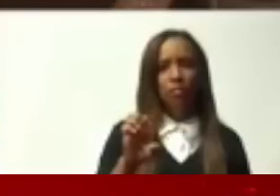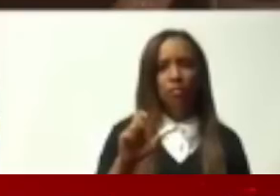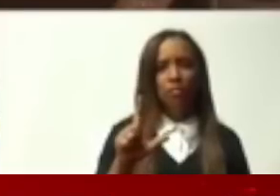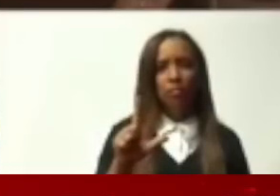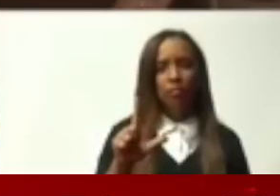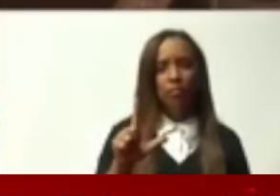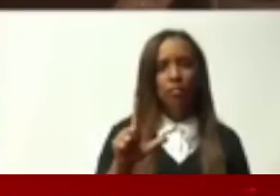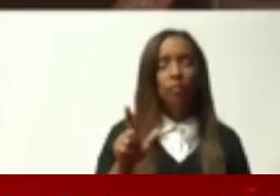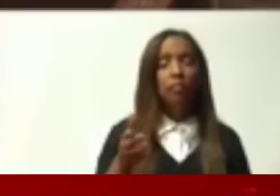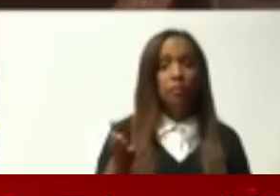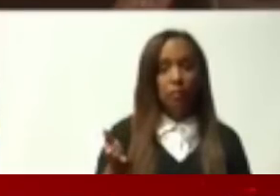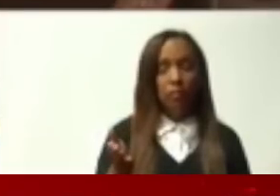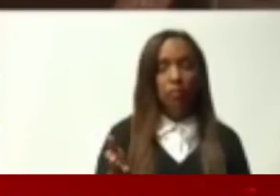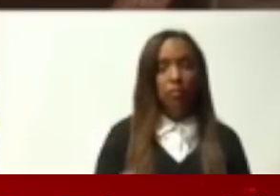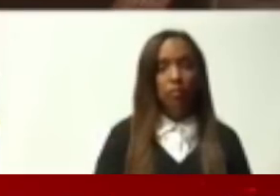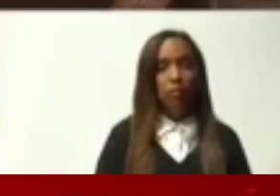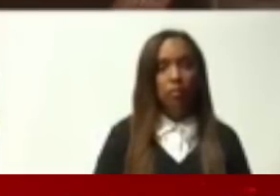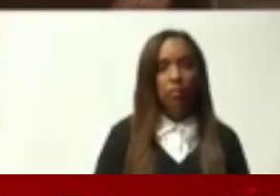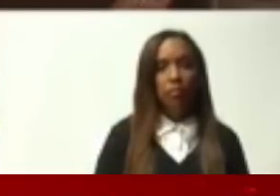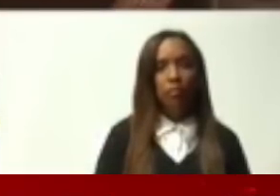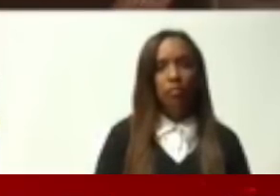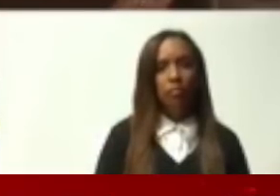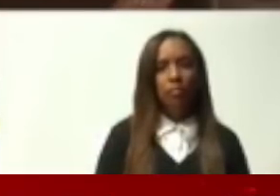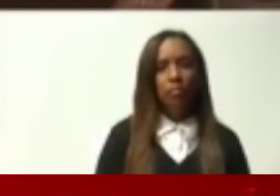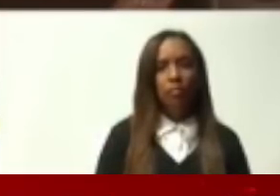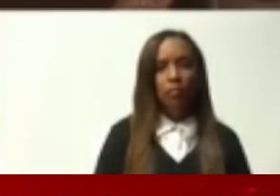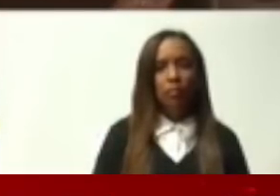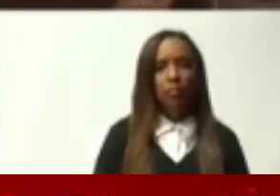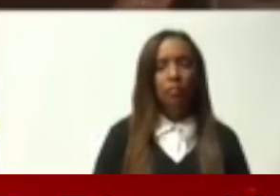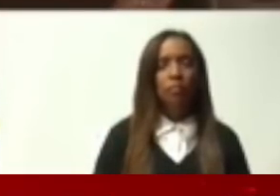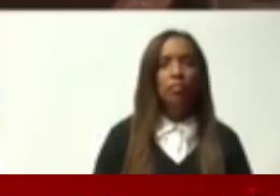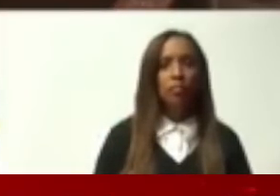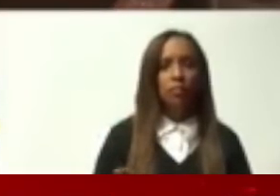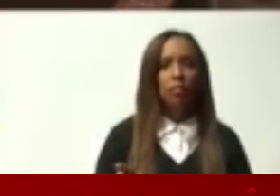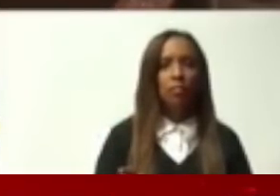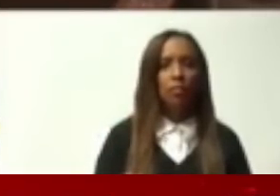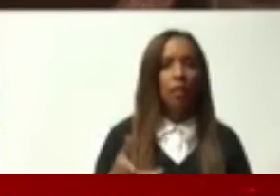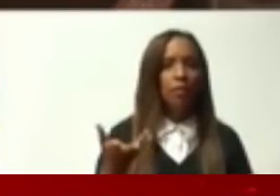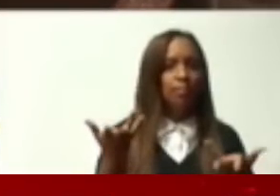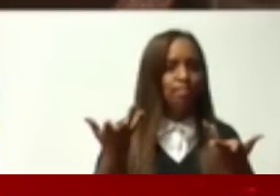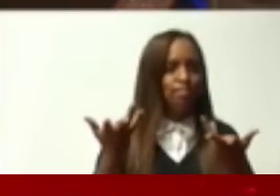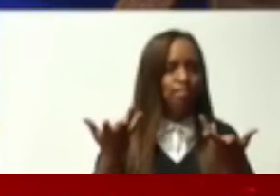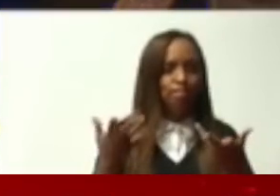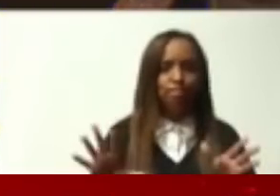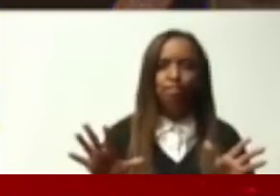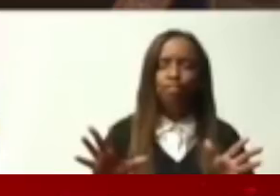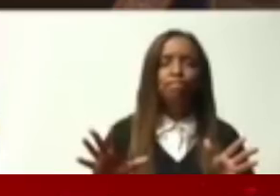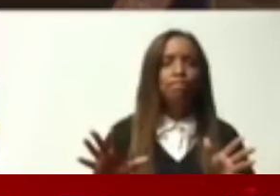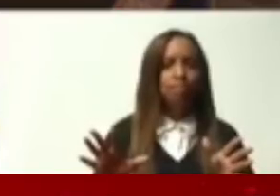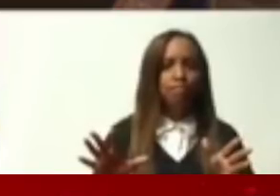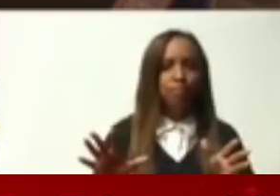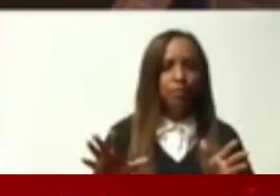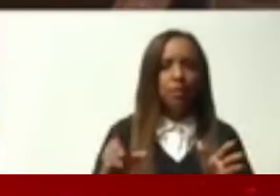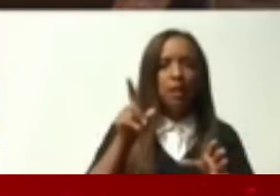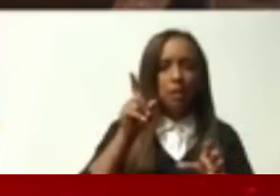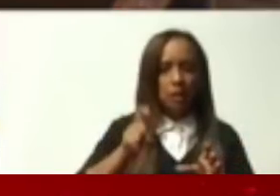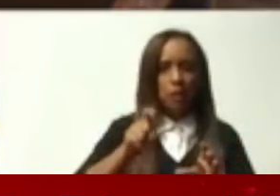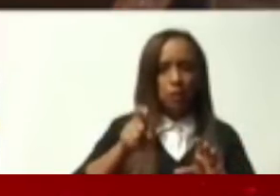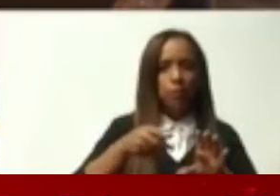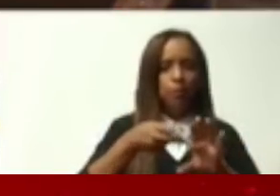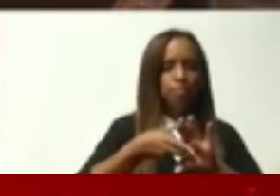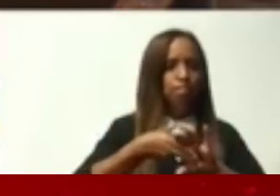se le están haciendo unos exámenes, o se le estuvieron haciendo unos exámenes, porque hasta el momento había sido